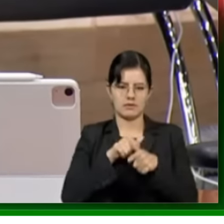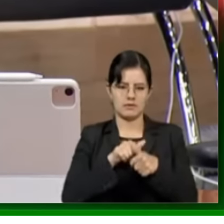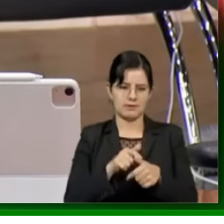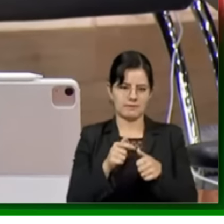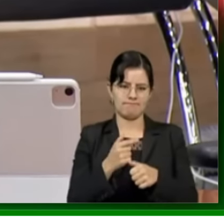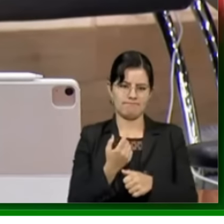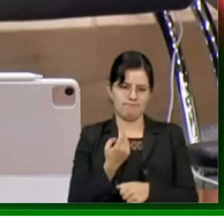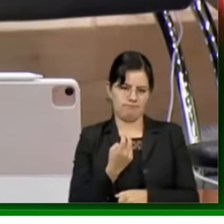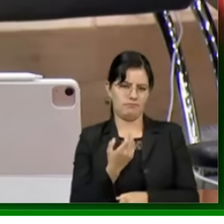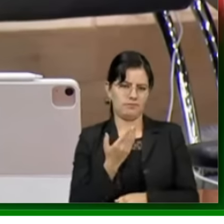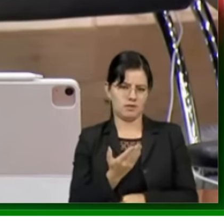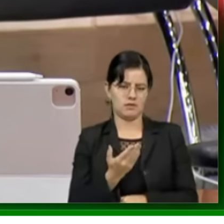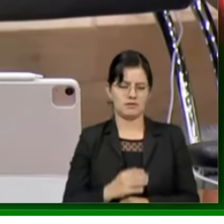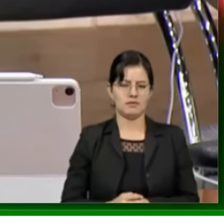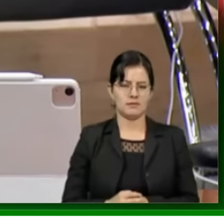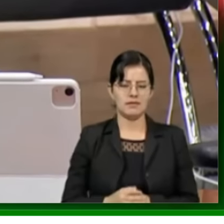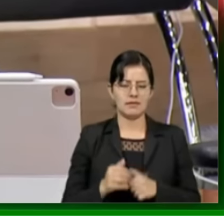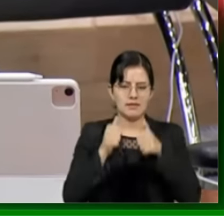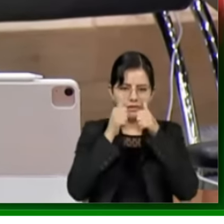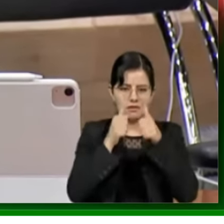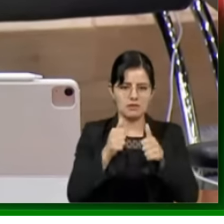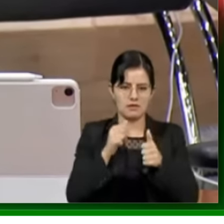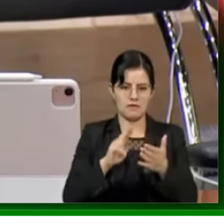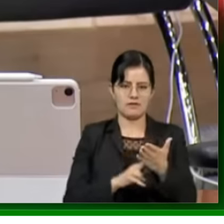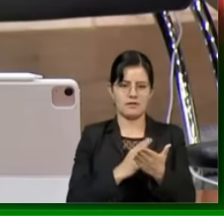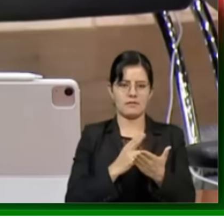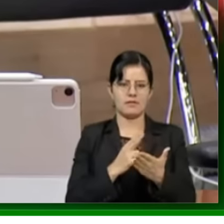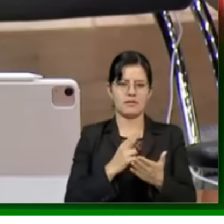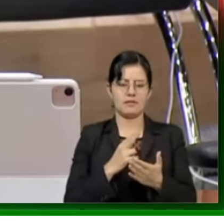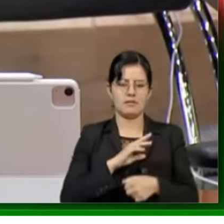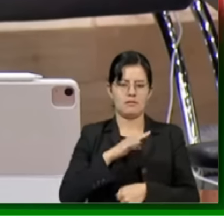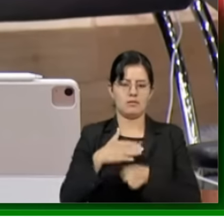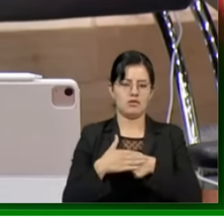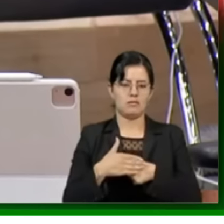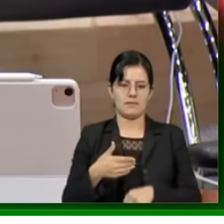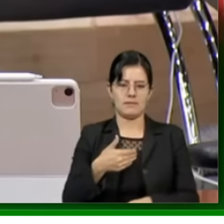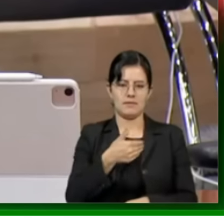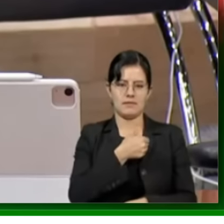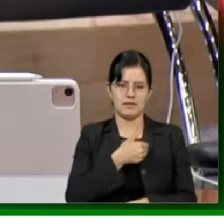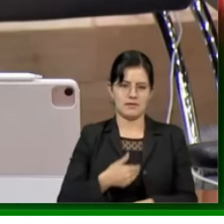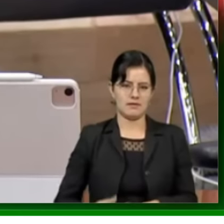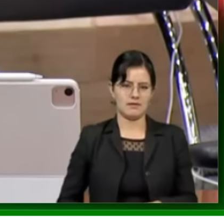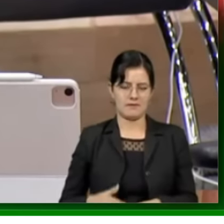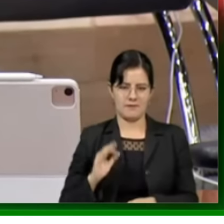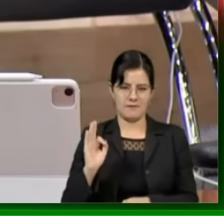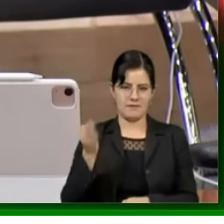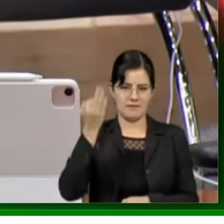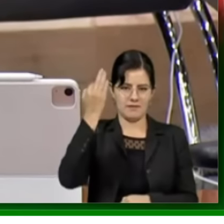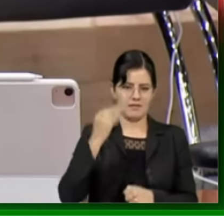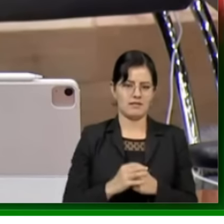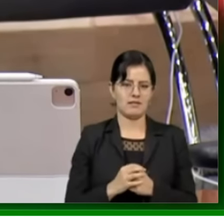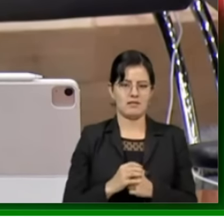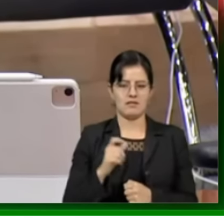esta petición Atentamente firma la próxima presidenta de la República